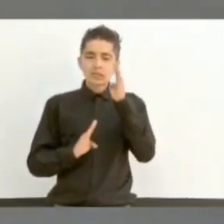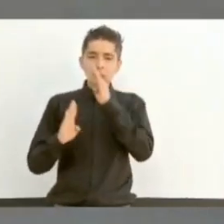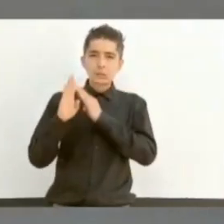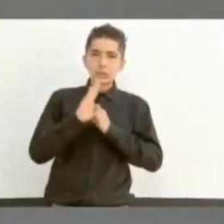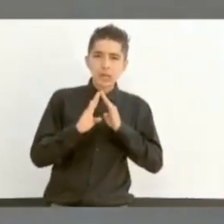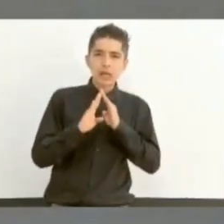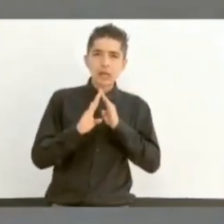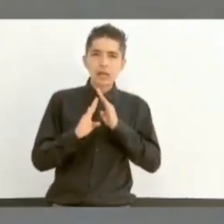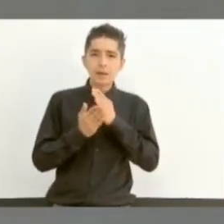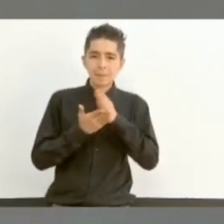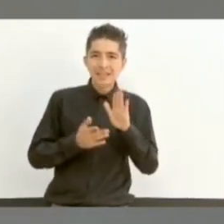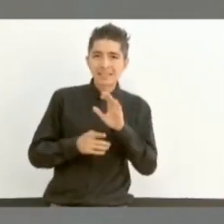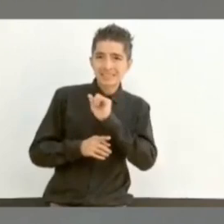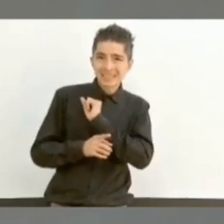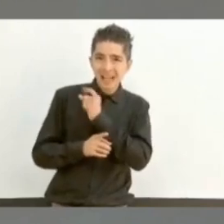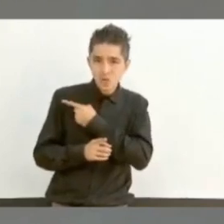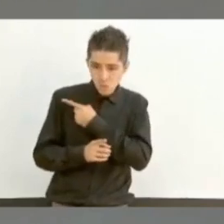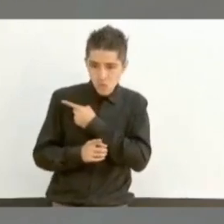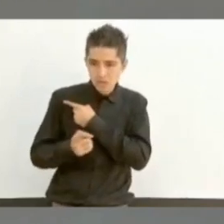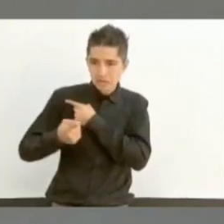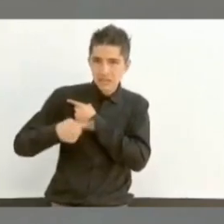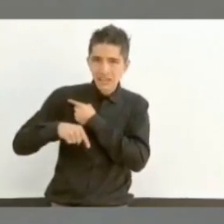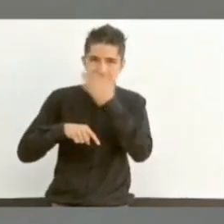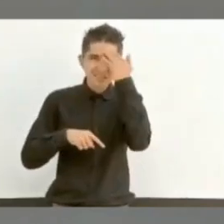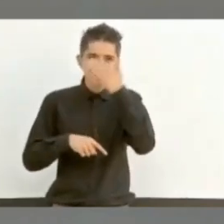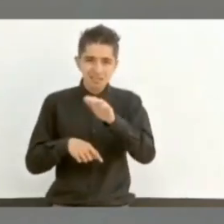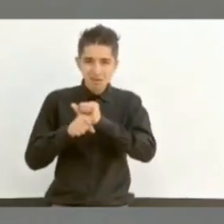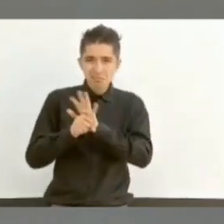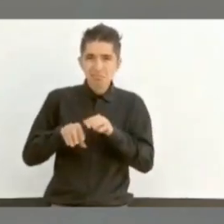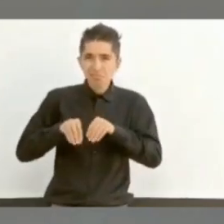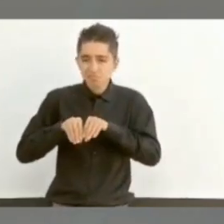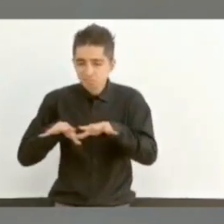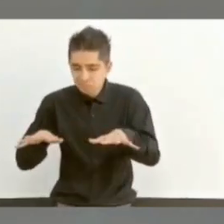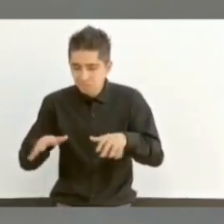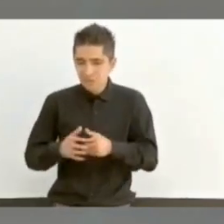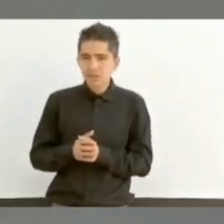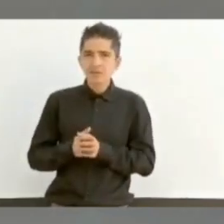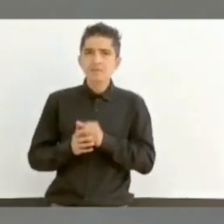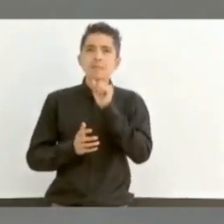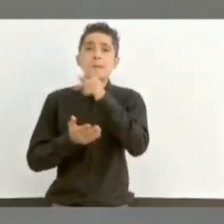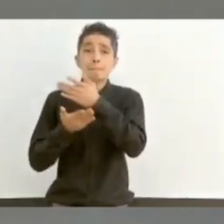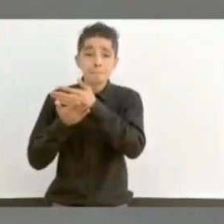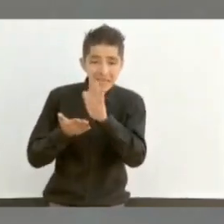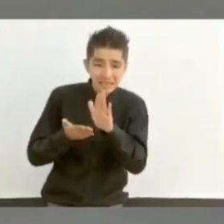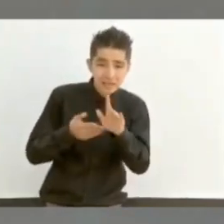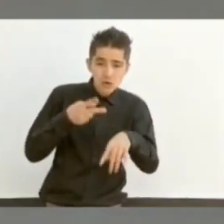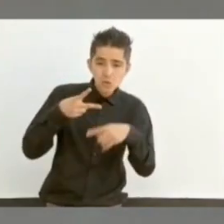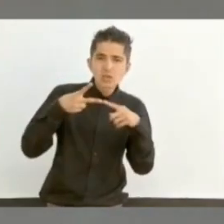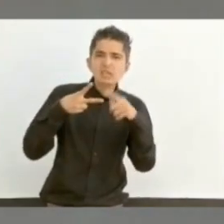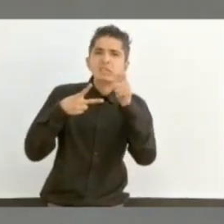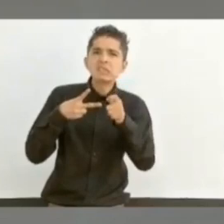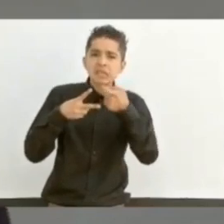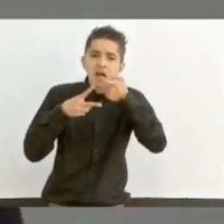crisis sanitaria por la pandemia y la crisis económica que se